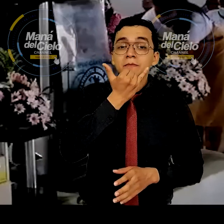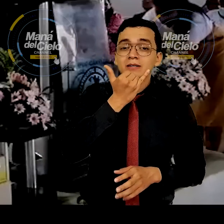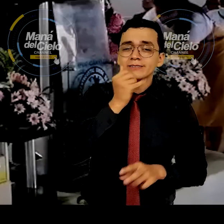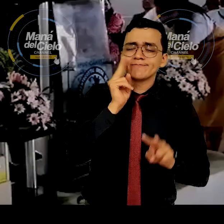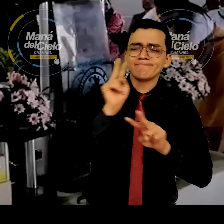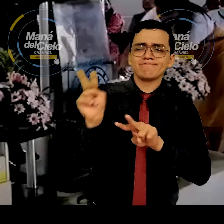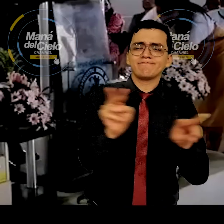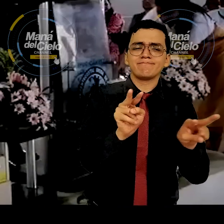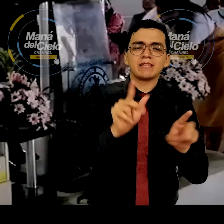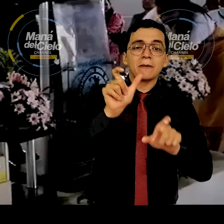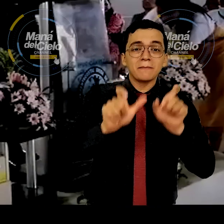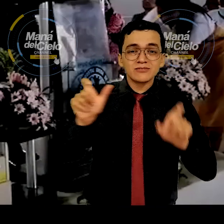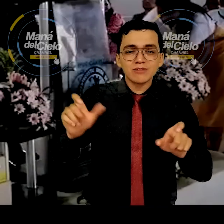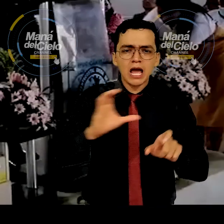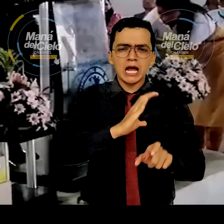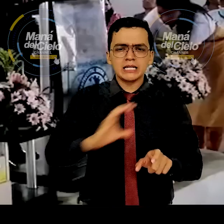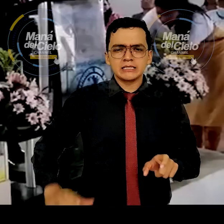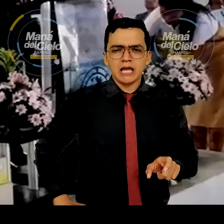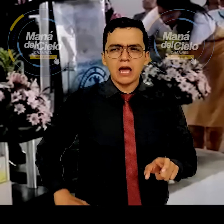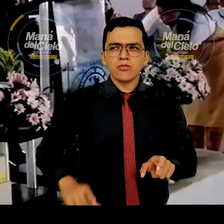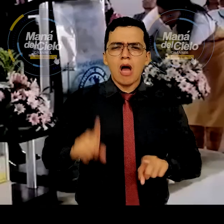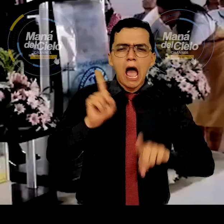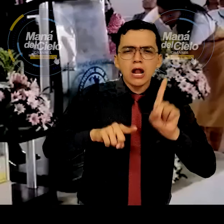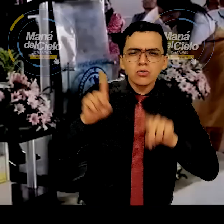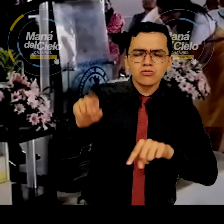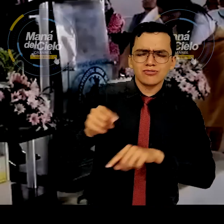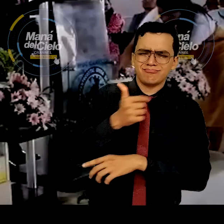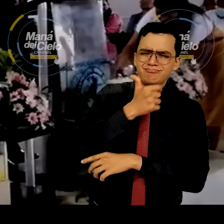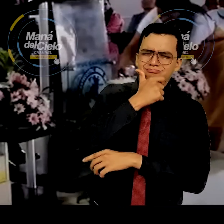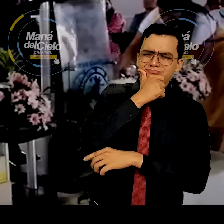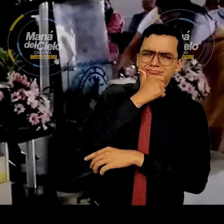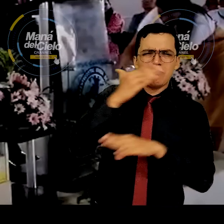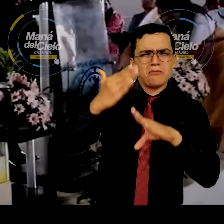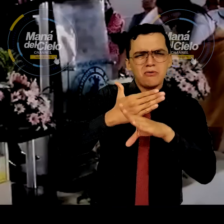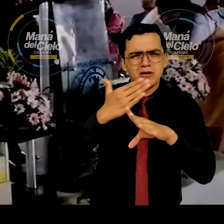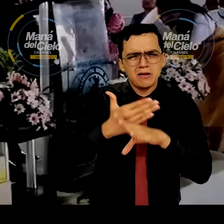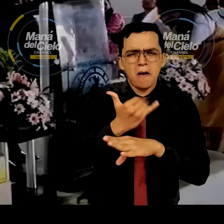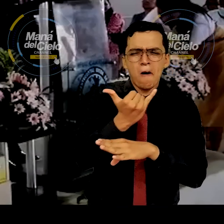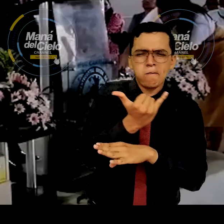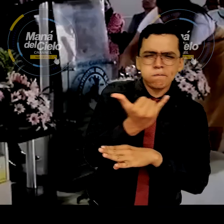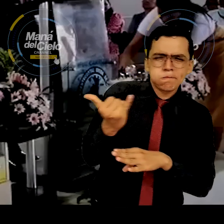Ellos tienen problemas, dije, de estrés, cosa extraña en un cristiano.